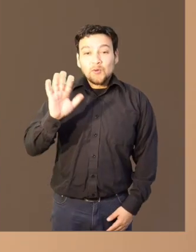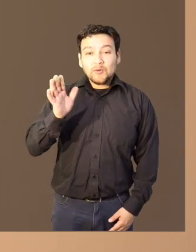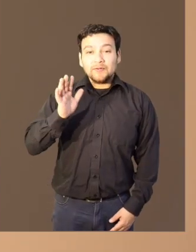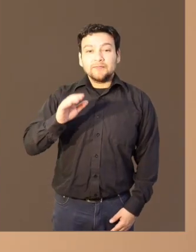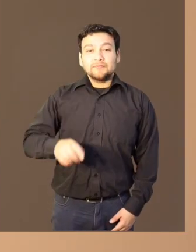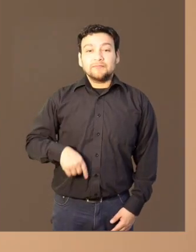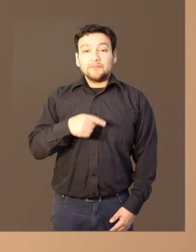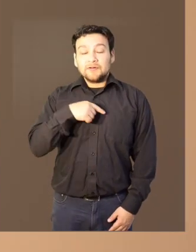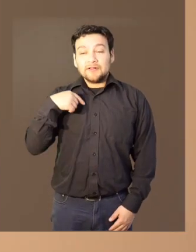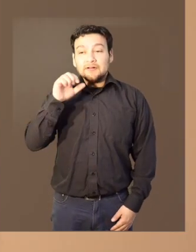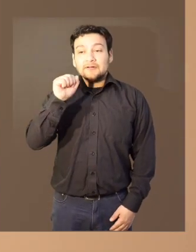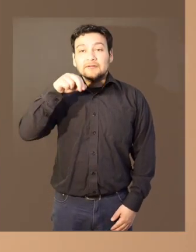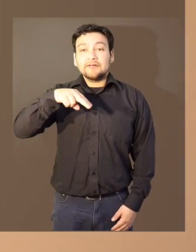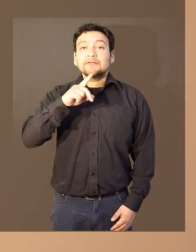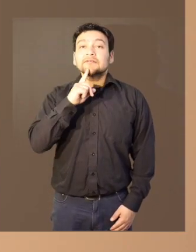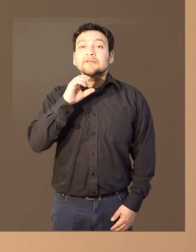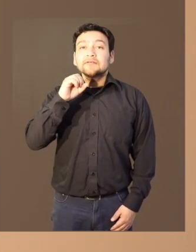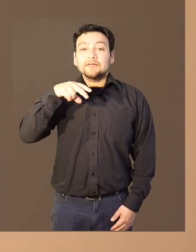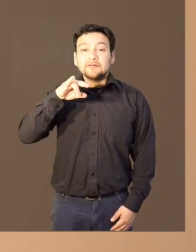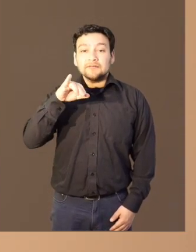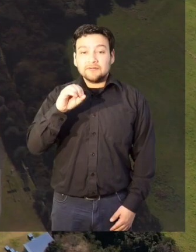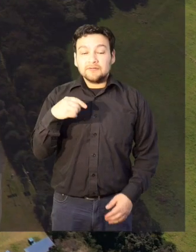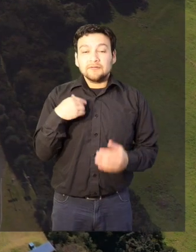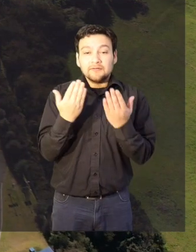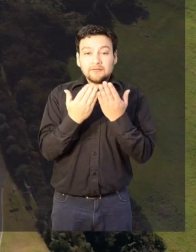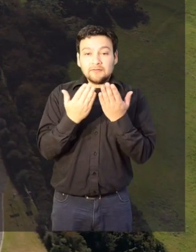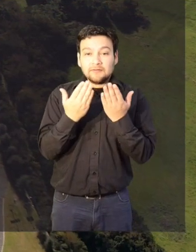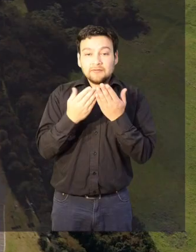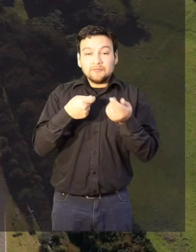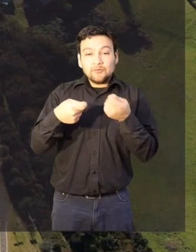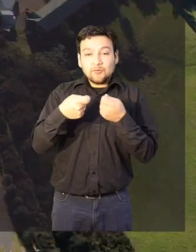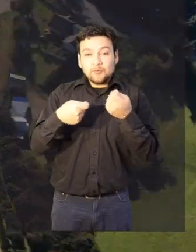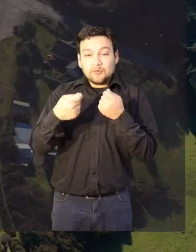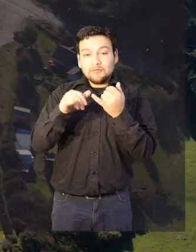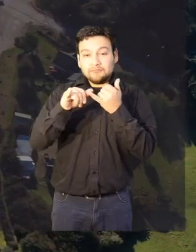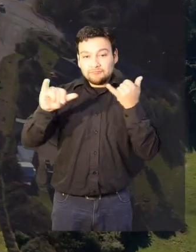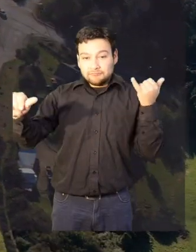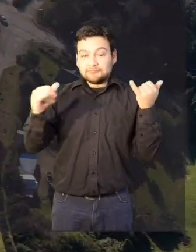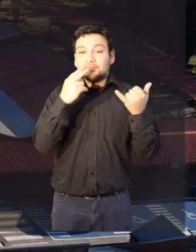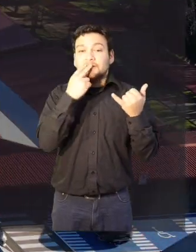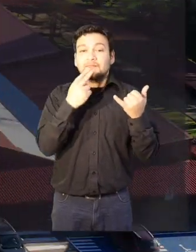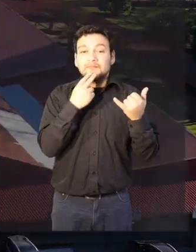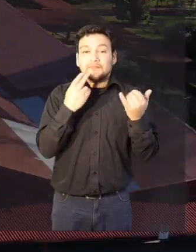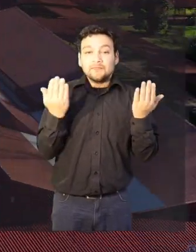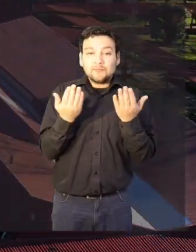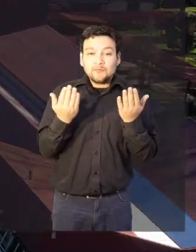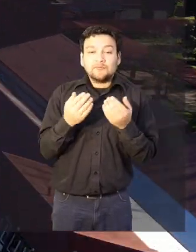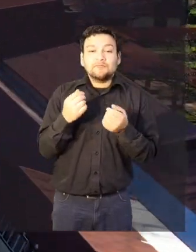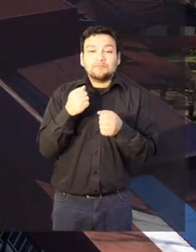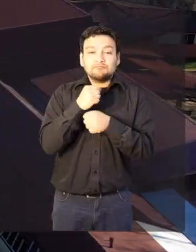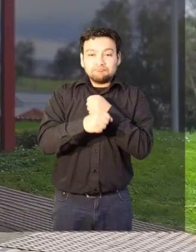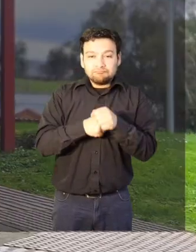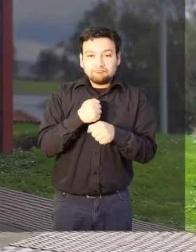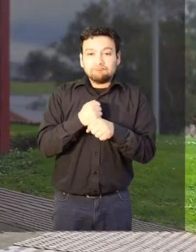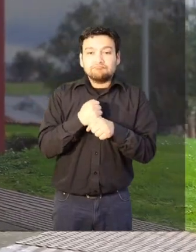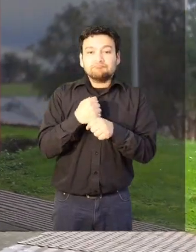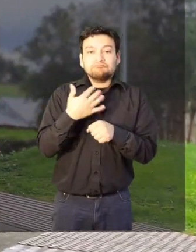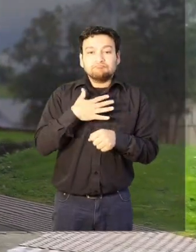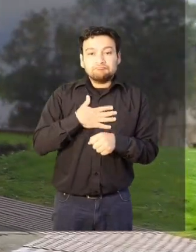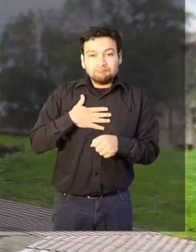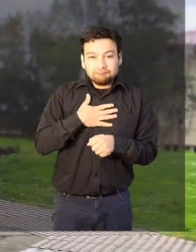Hola soy Antonio jorquera alumno de ingeniería comercial de la Universidad austral de chile s Puerto mon Actualmente estoy cursando el cuarto año de la